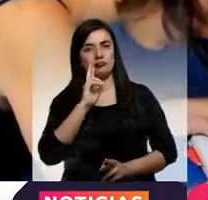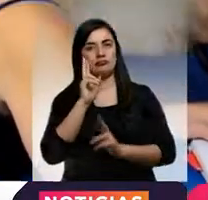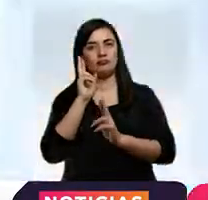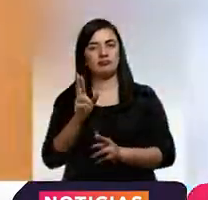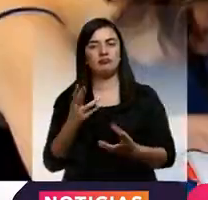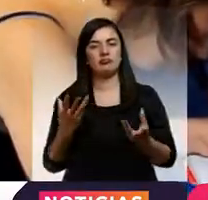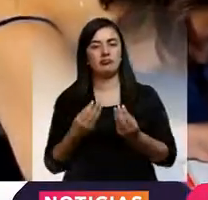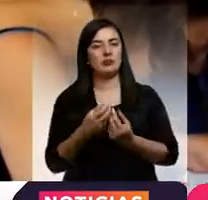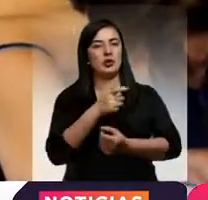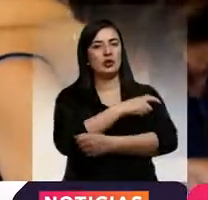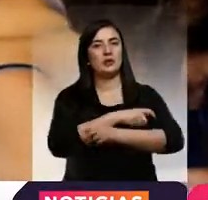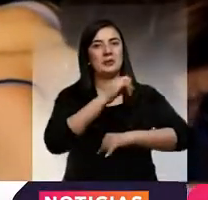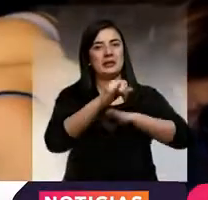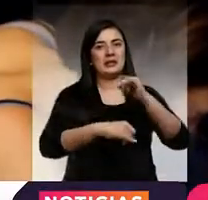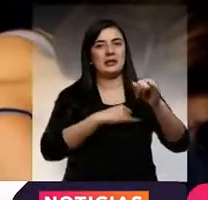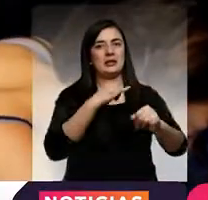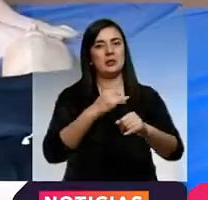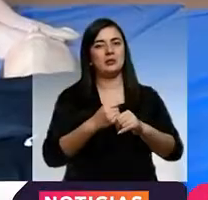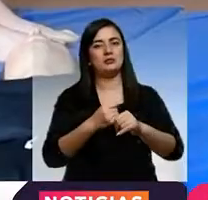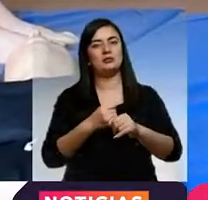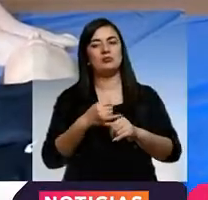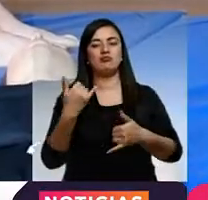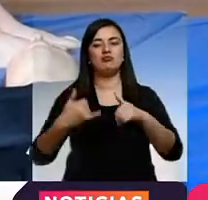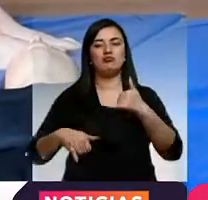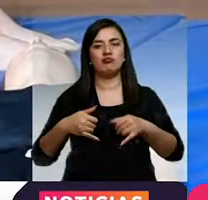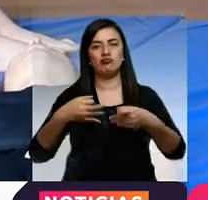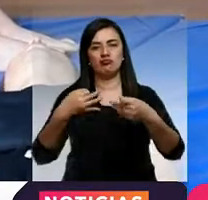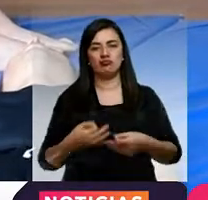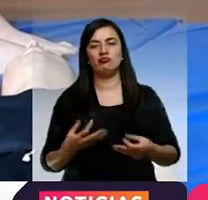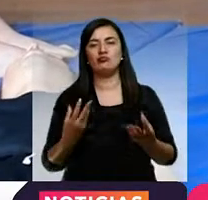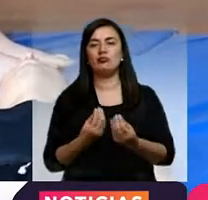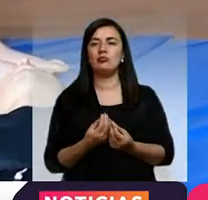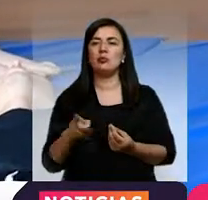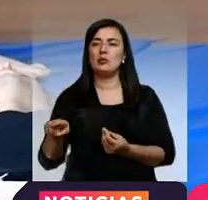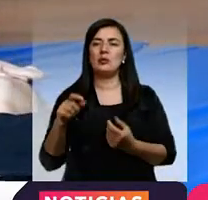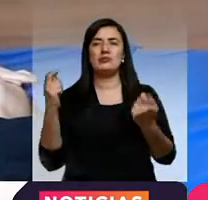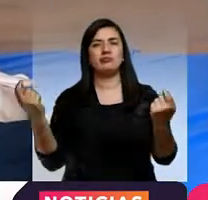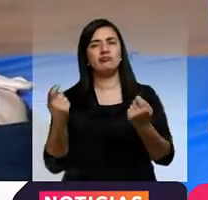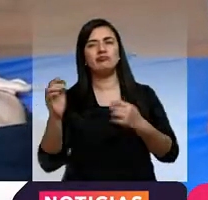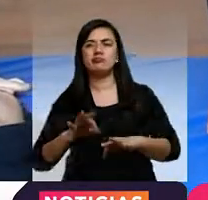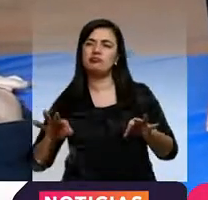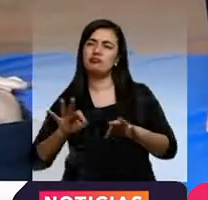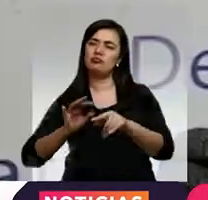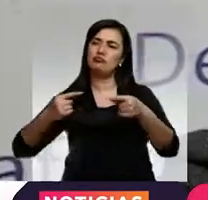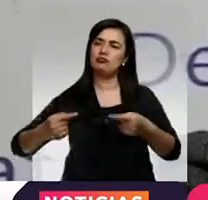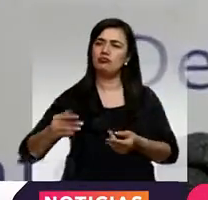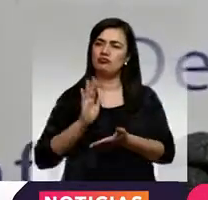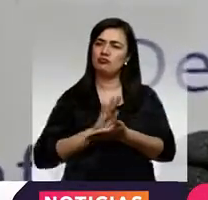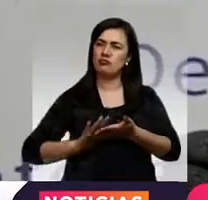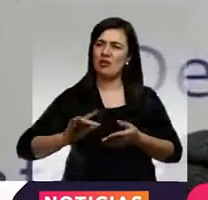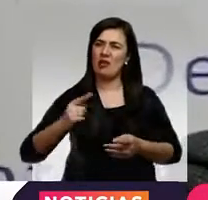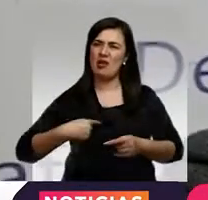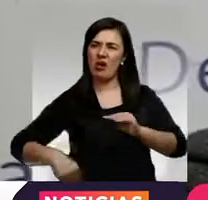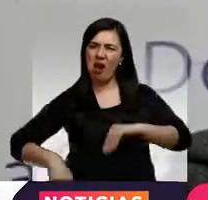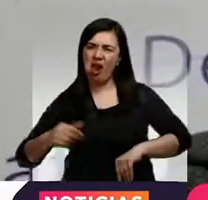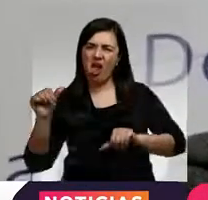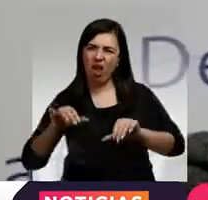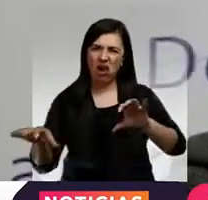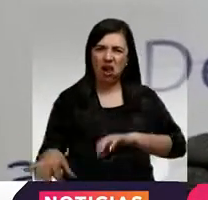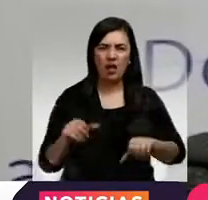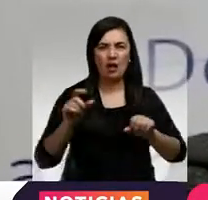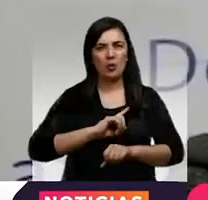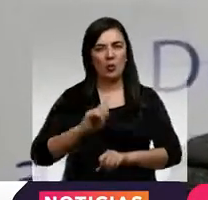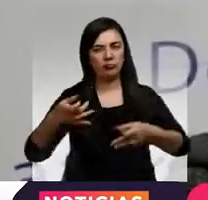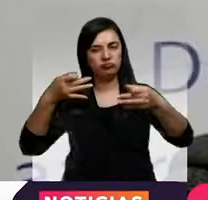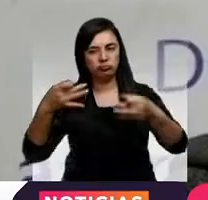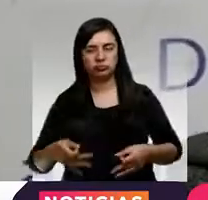Comité Internacional para el Fair Play gracias a su promoción del espíritu del Juego Limpio. Hecho desde la educación, desde el